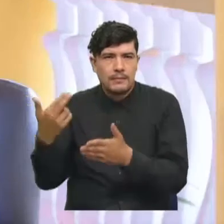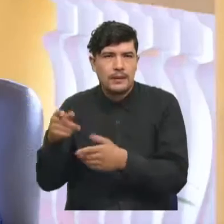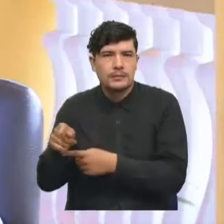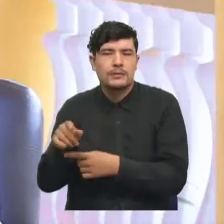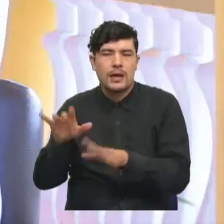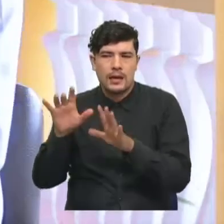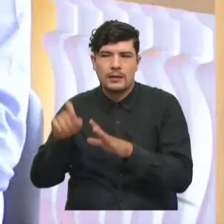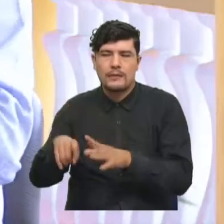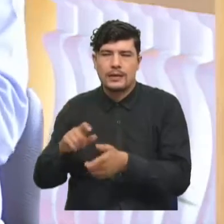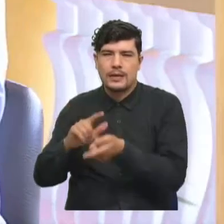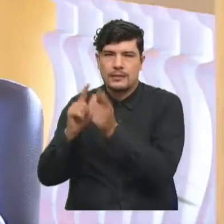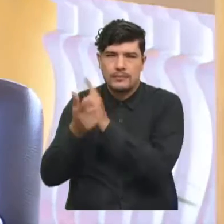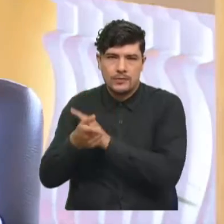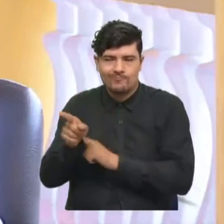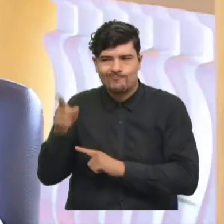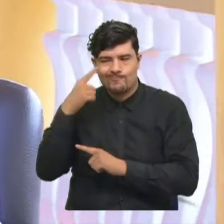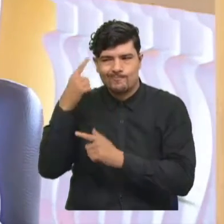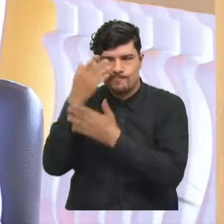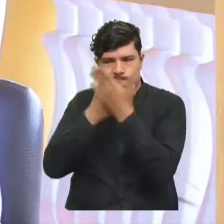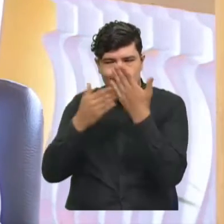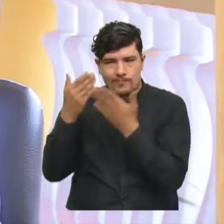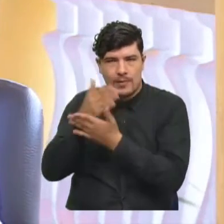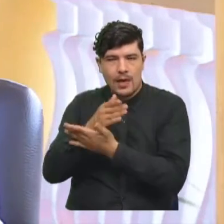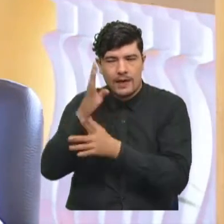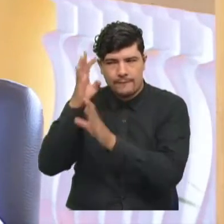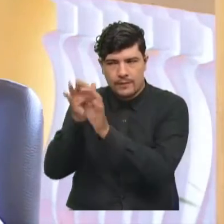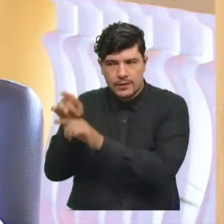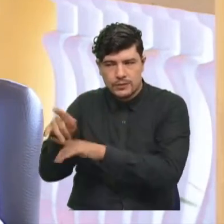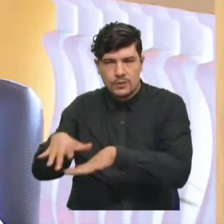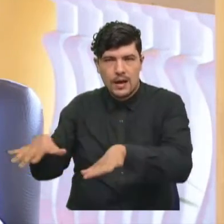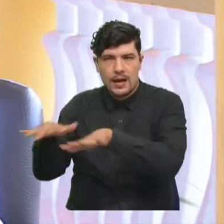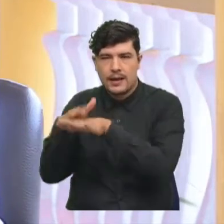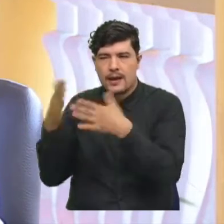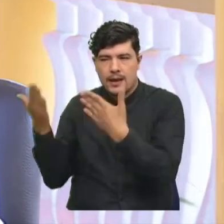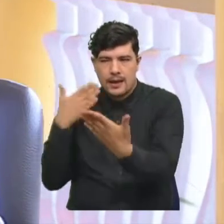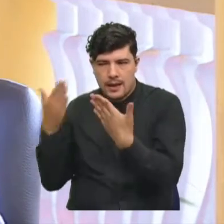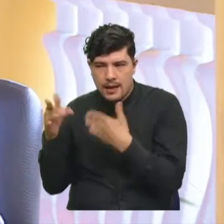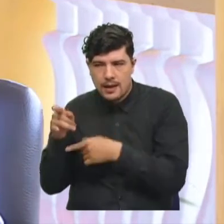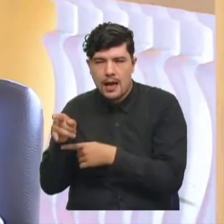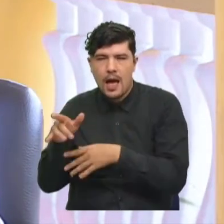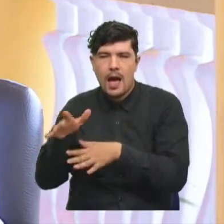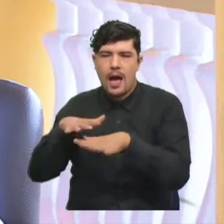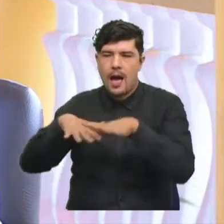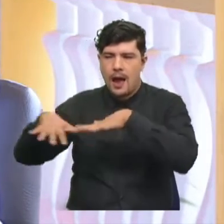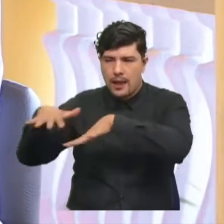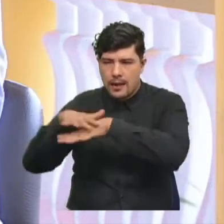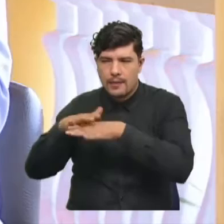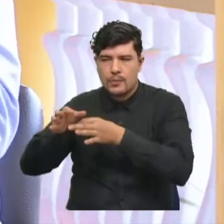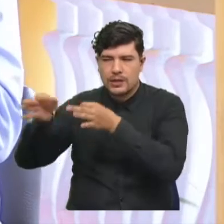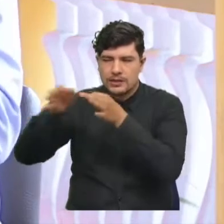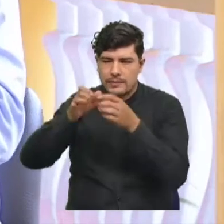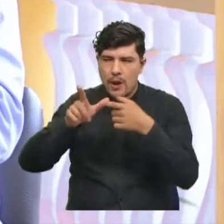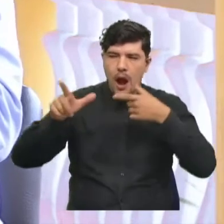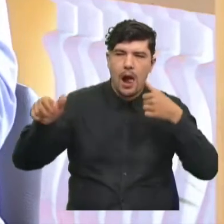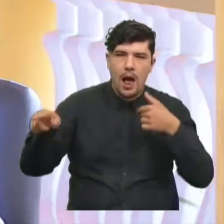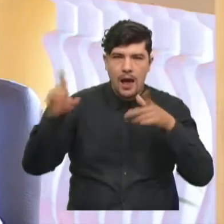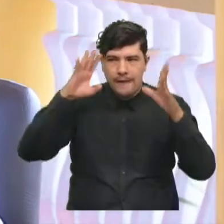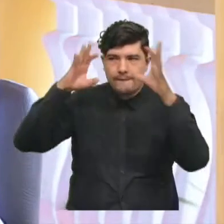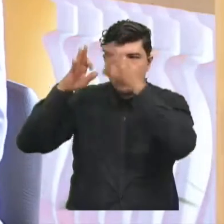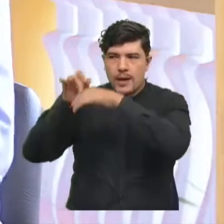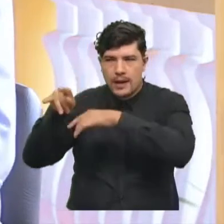nuestra población rural nuestra población de los municipios más recónditos entonces ahí es donde nosotros tenemos que trabajar